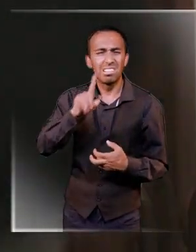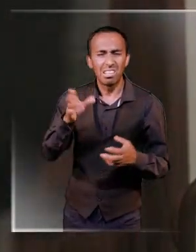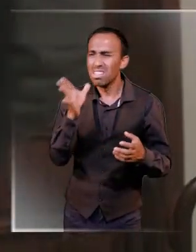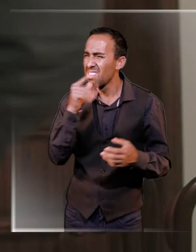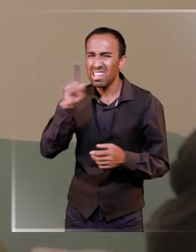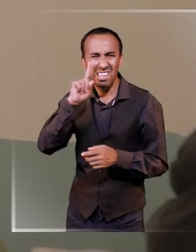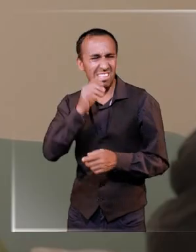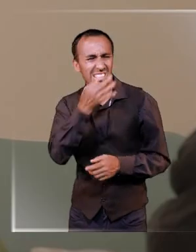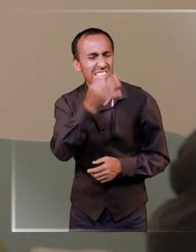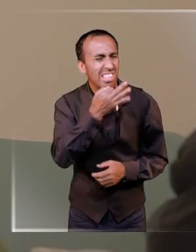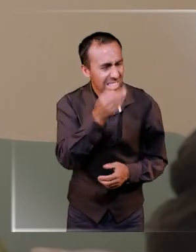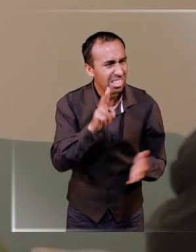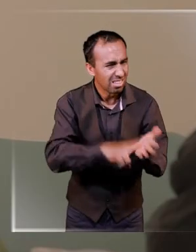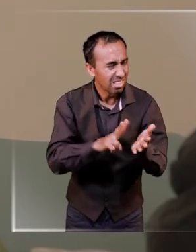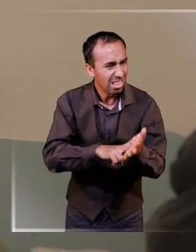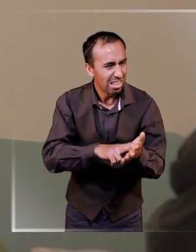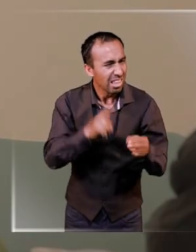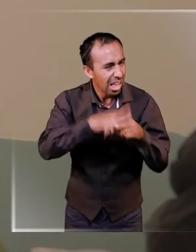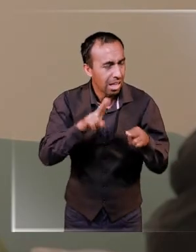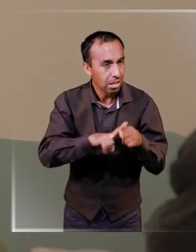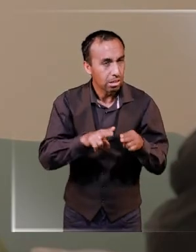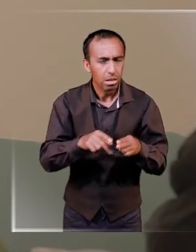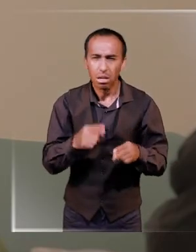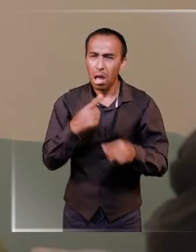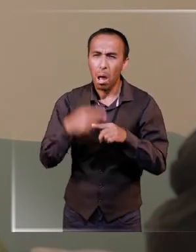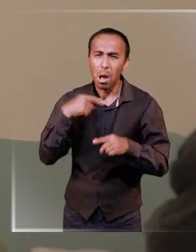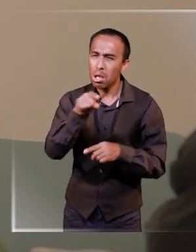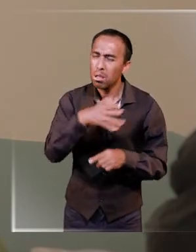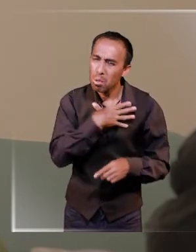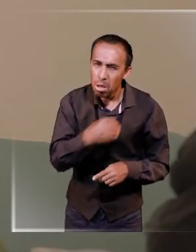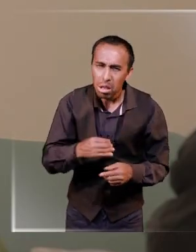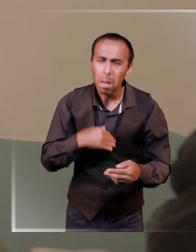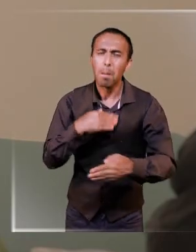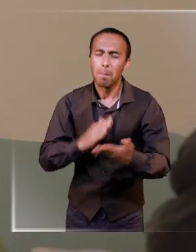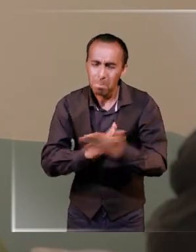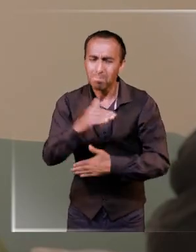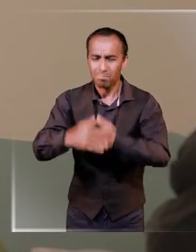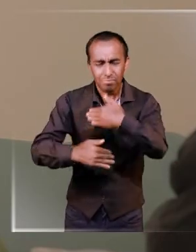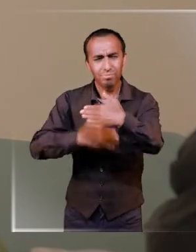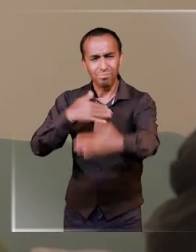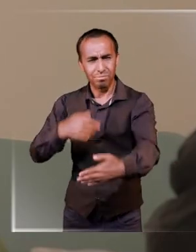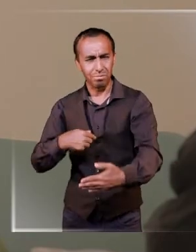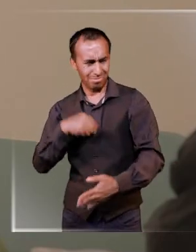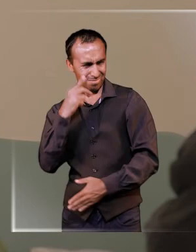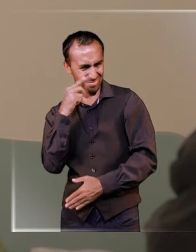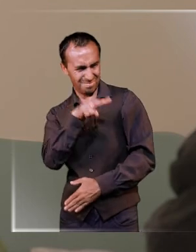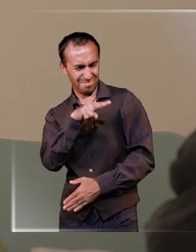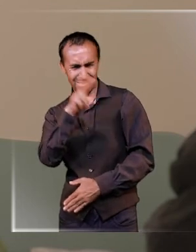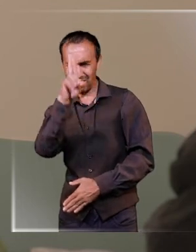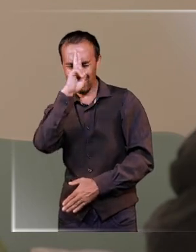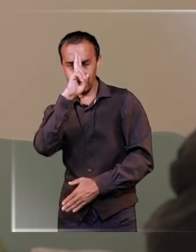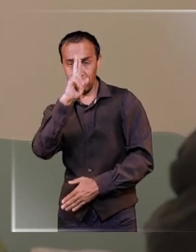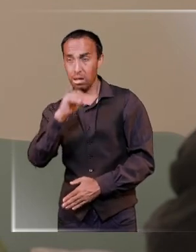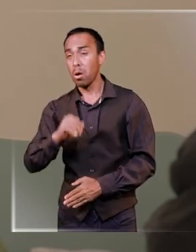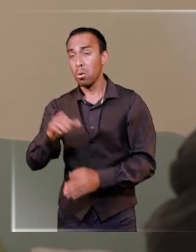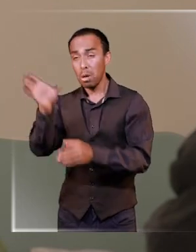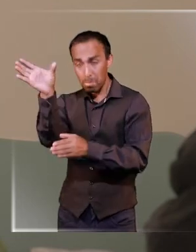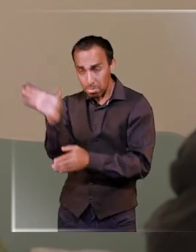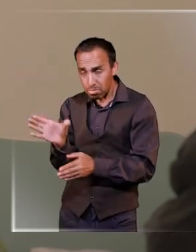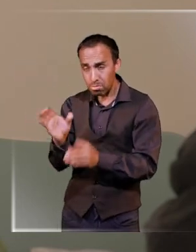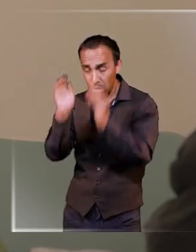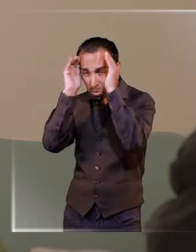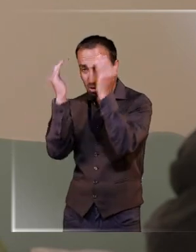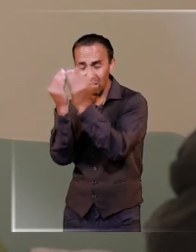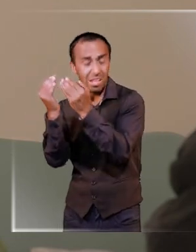entonces nadie te dice realmente qué es lo que está pasando, por qué tu hijo está empezando a tener un comportamiento que en algún sentido te empezó a llamar la atención. Aparte que